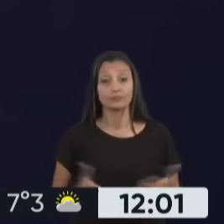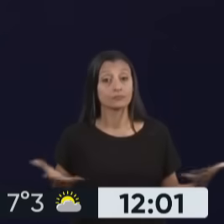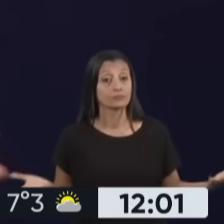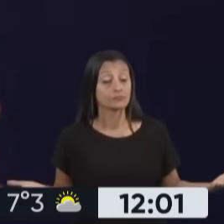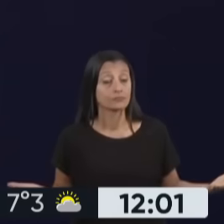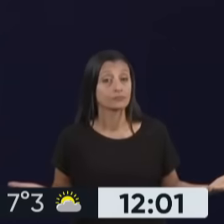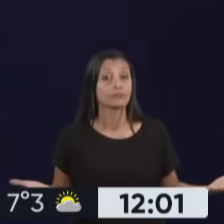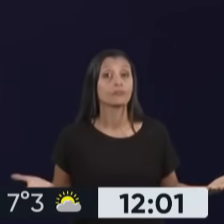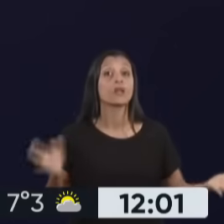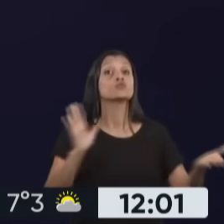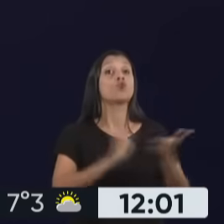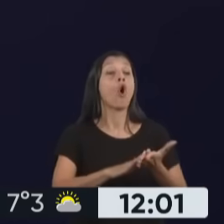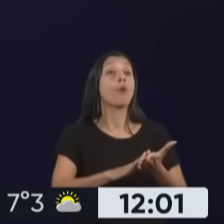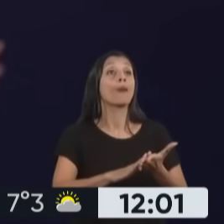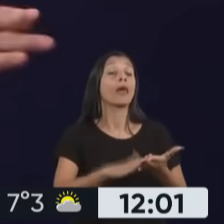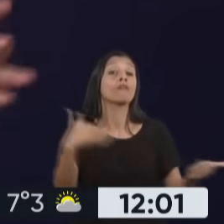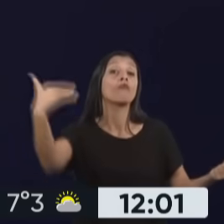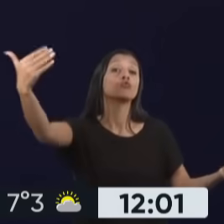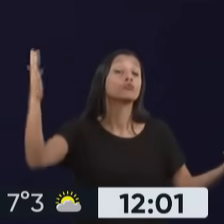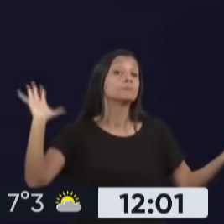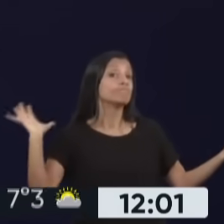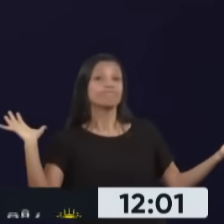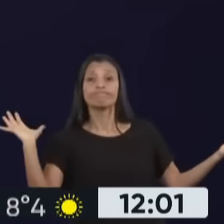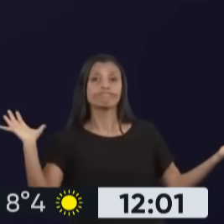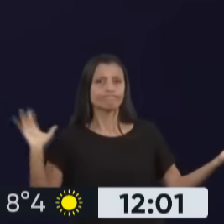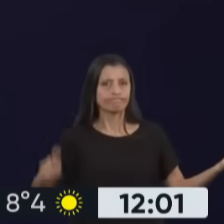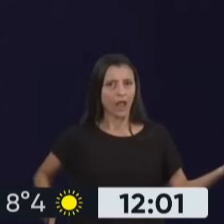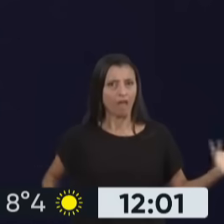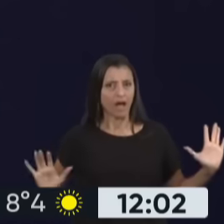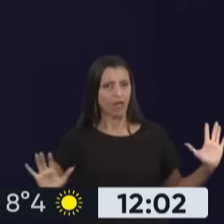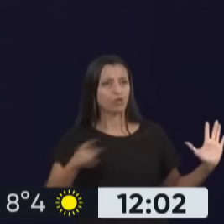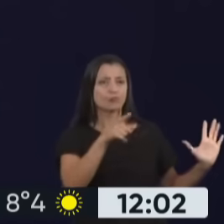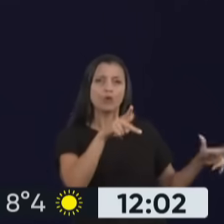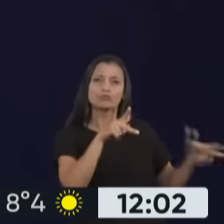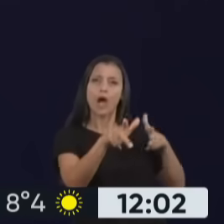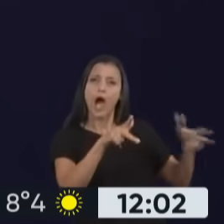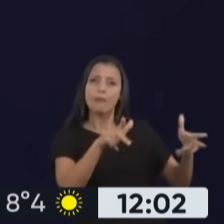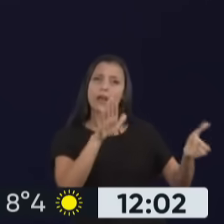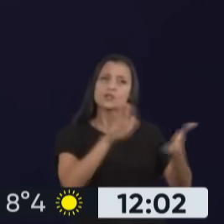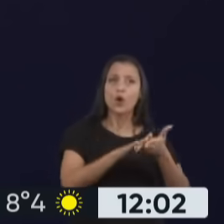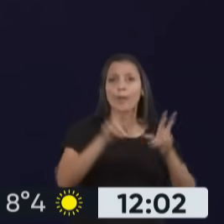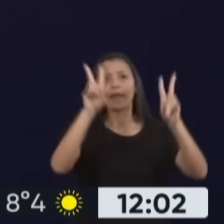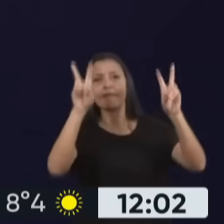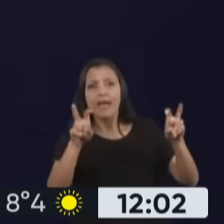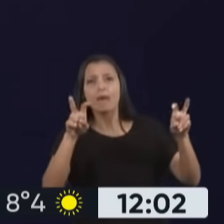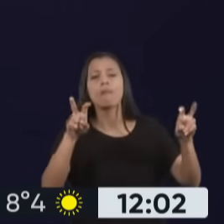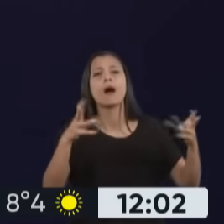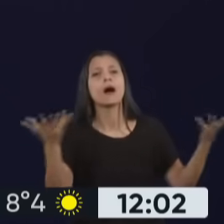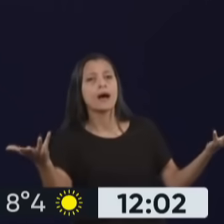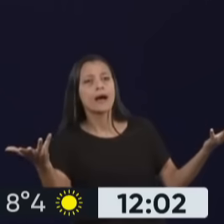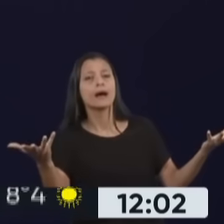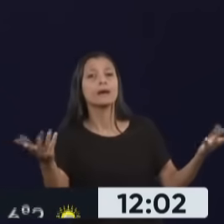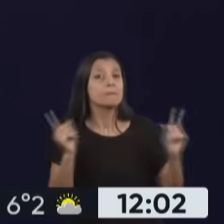con el futuro no podemos hacer nada, veremos en tal caso. ¿Te referiste a cuestiones de orden nacional